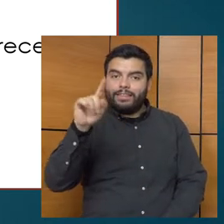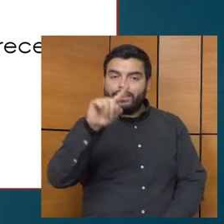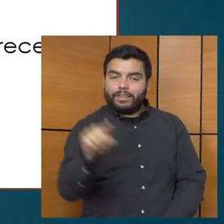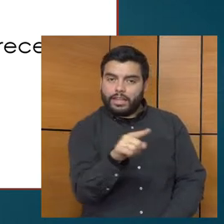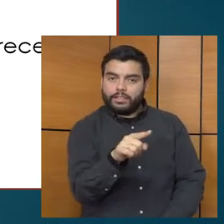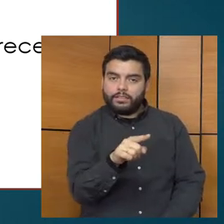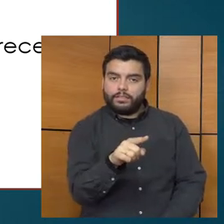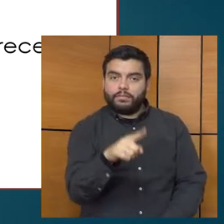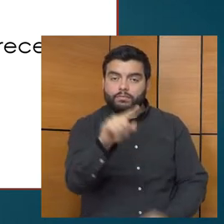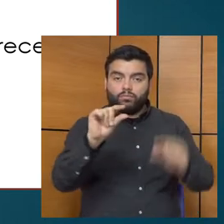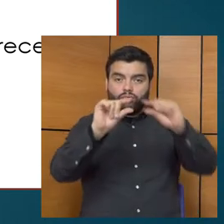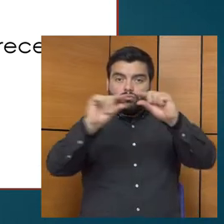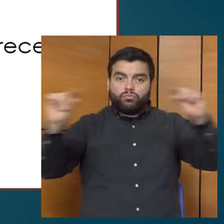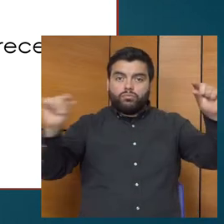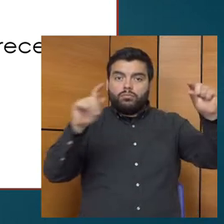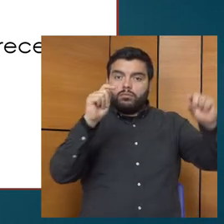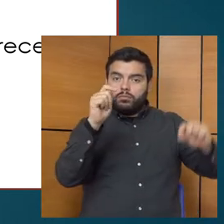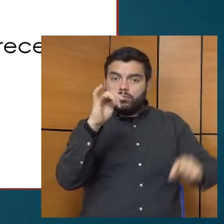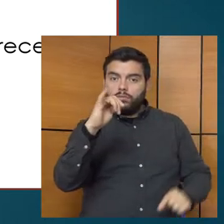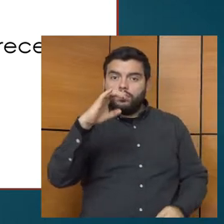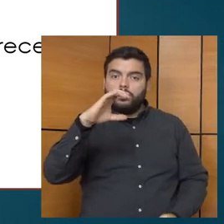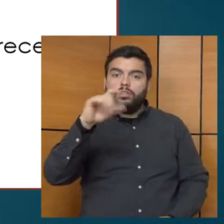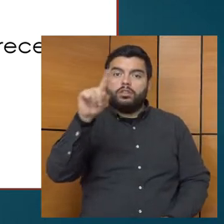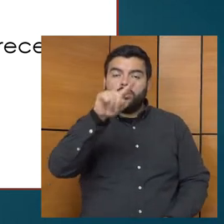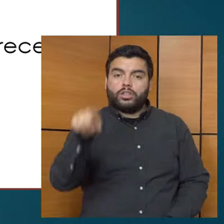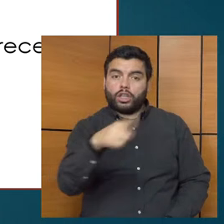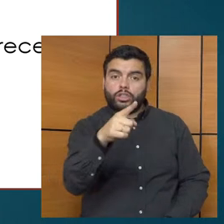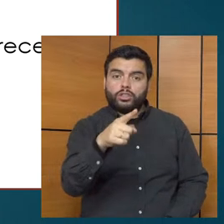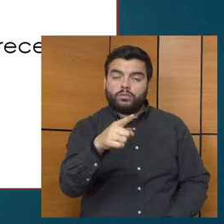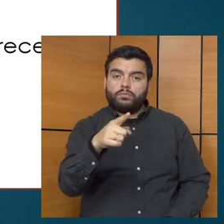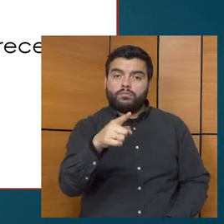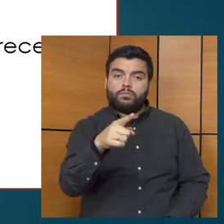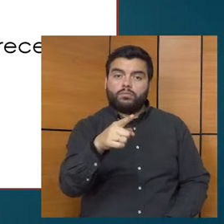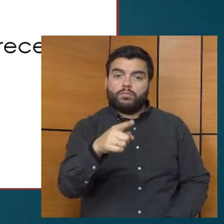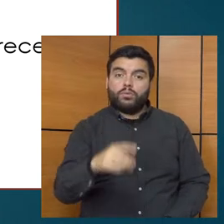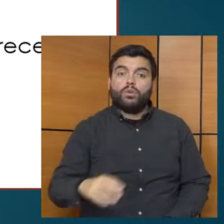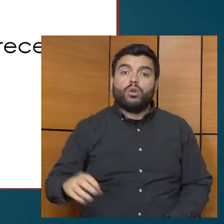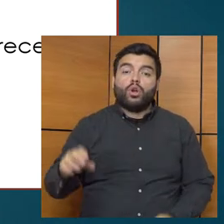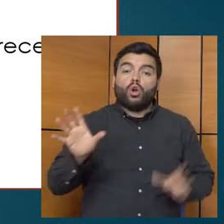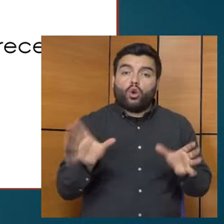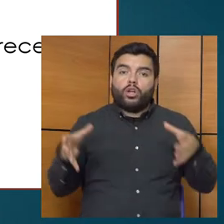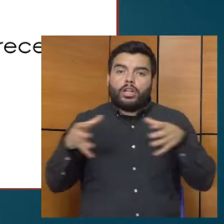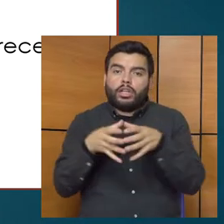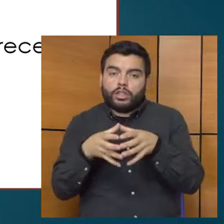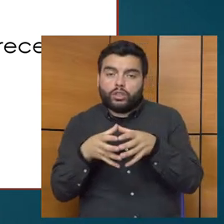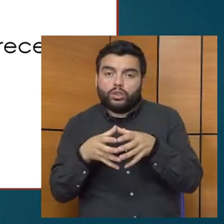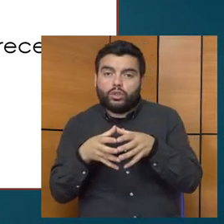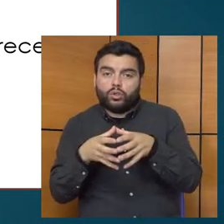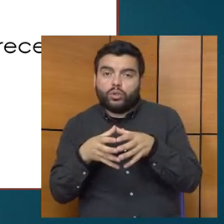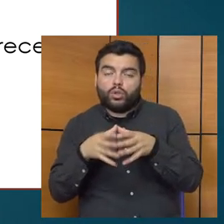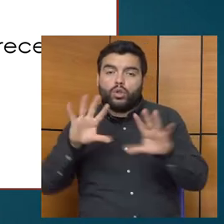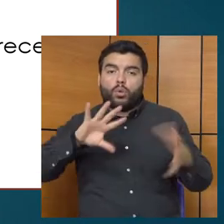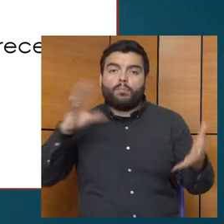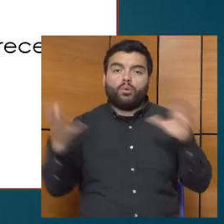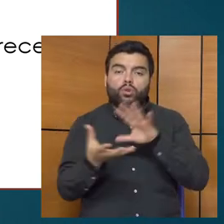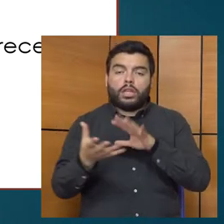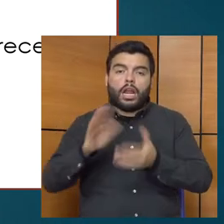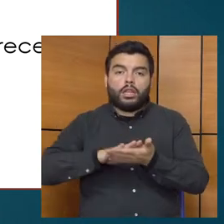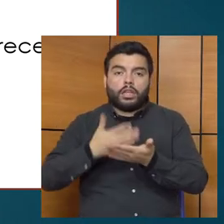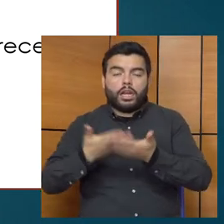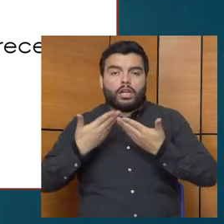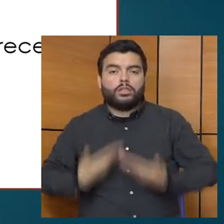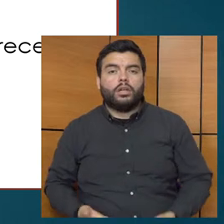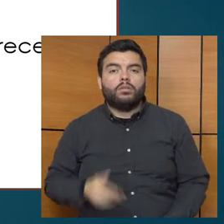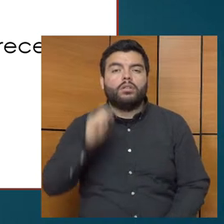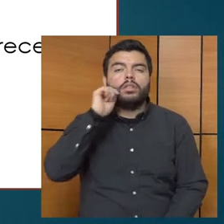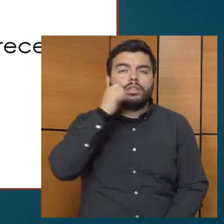una definición de la Organización Mundial de la Salud de qué es el envejecimiento activo. Si lo leemos con detenimiento, ¿qué es el